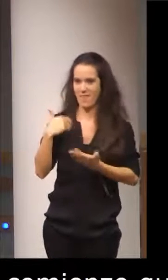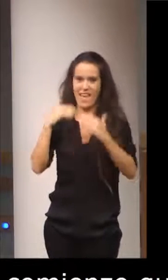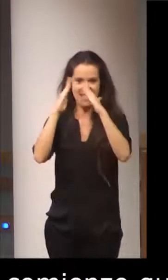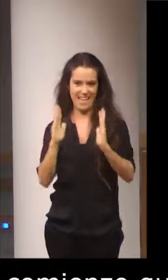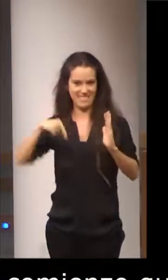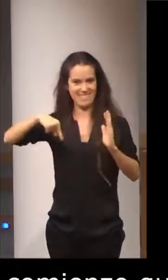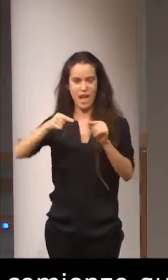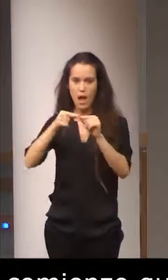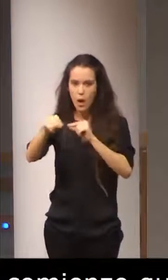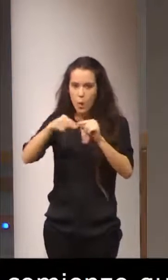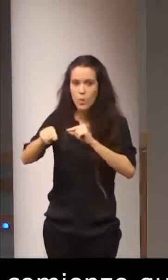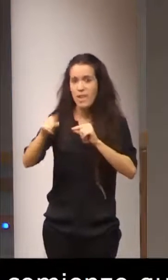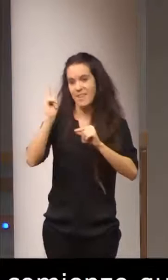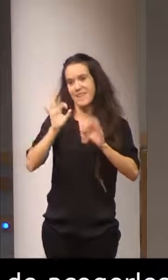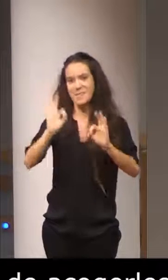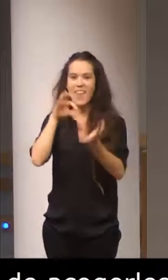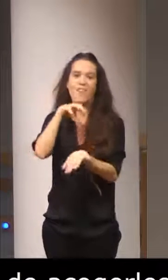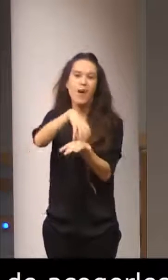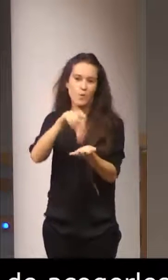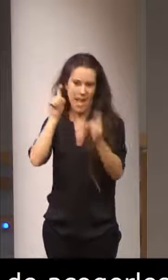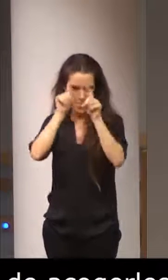UNED y en la facultad de educación